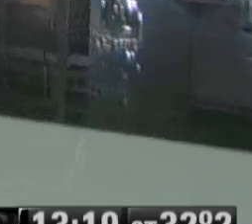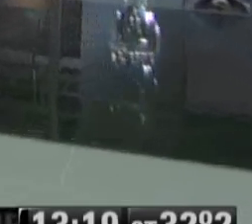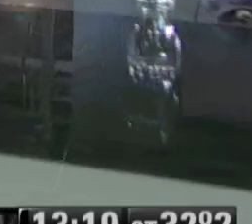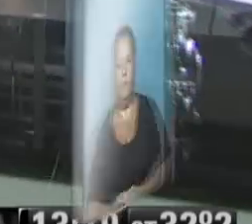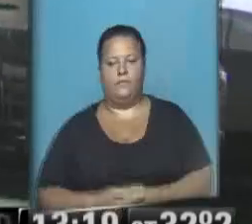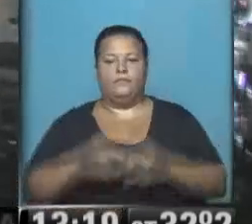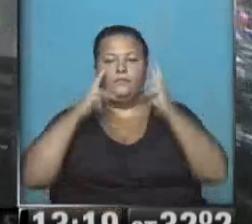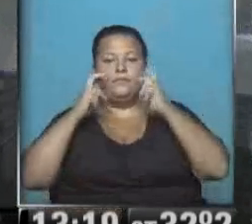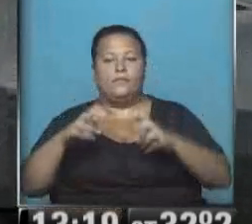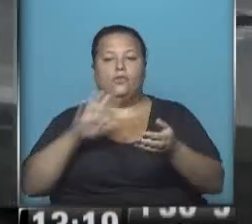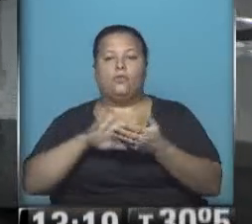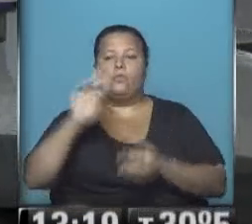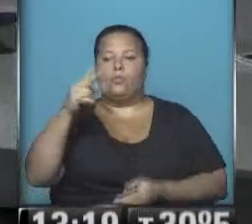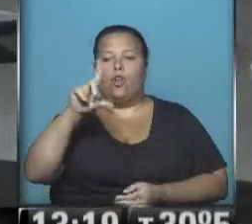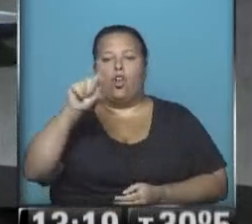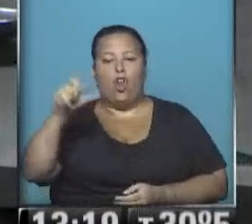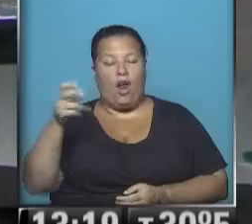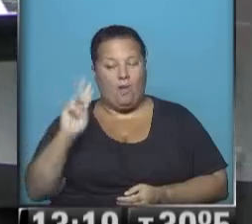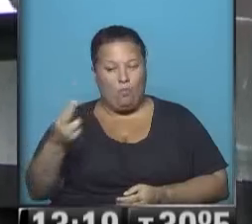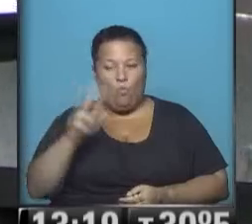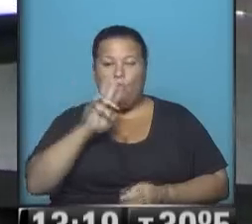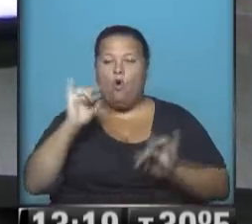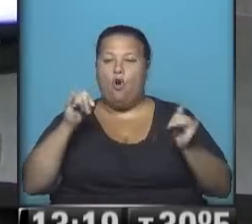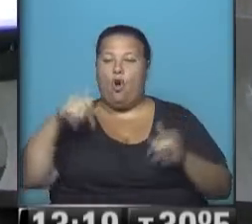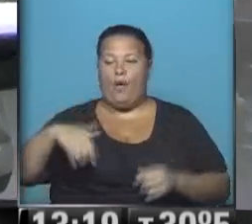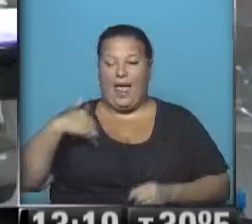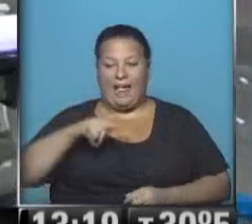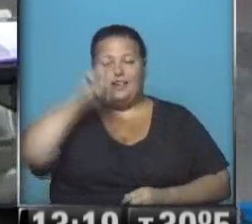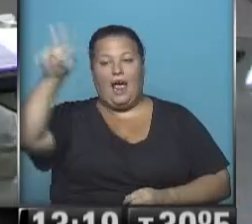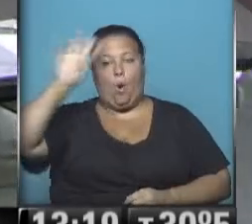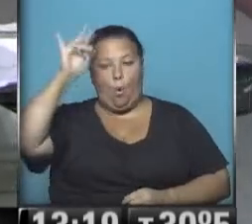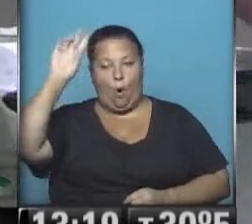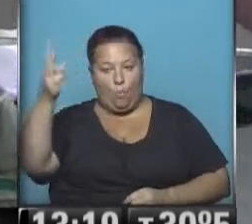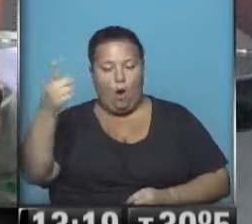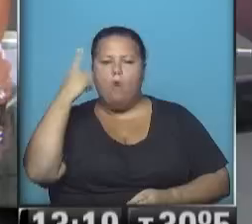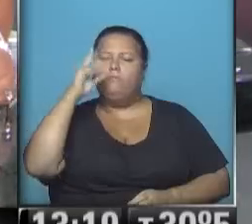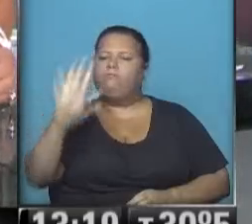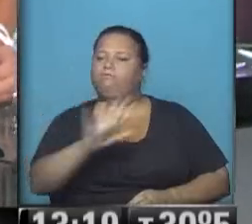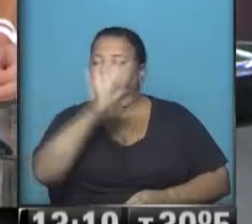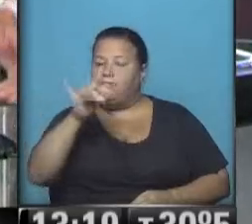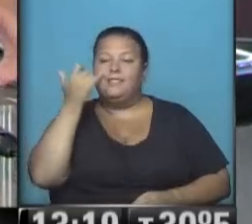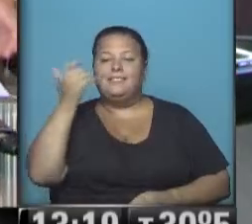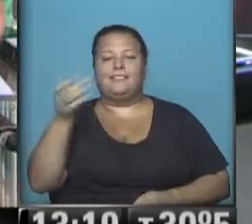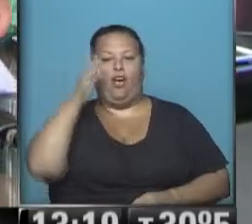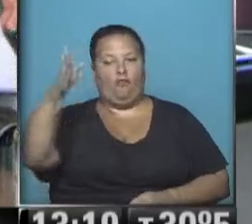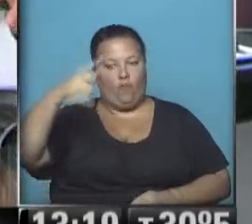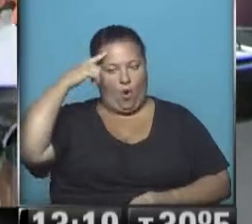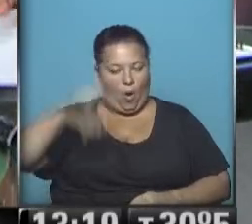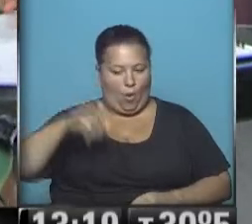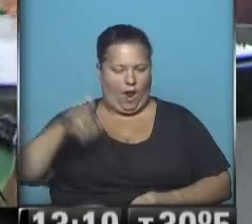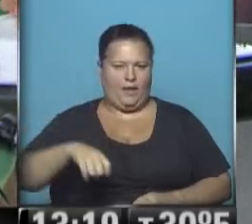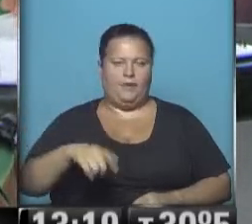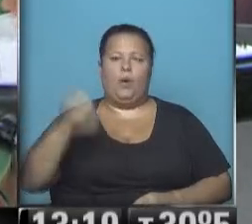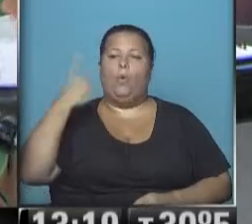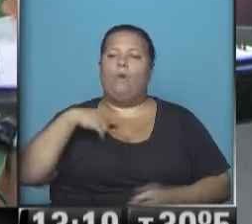investigación por el asesinato de Lola chomnalez la adolescente Argentina en Uruguay y el principal sospechoso que ya está ante la justicia y cuá